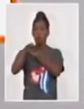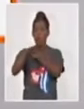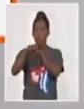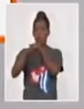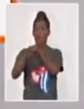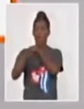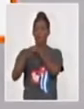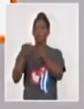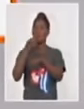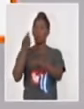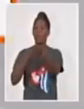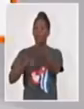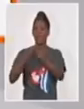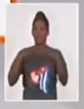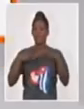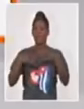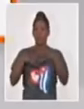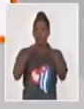el entorno de su vivienda,